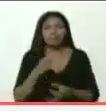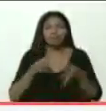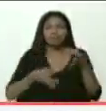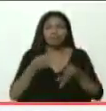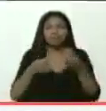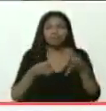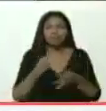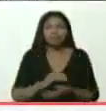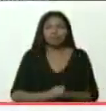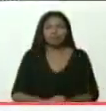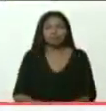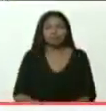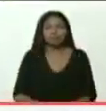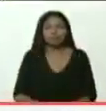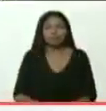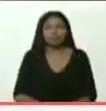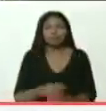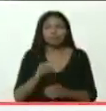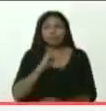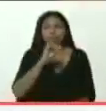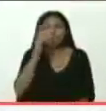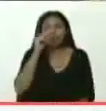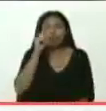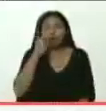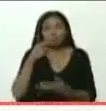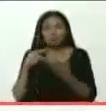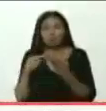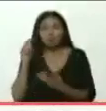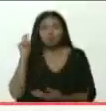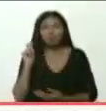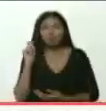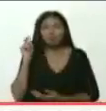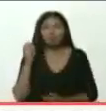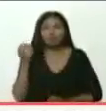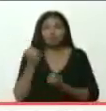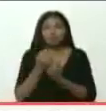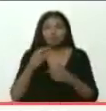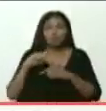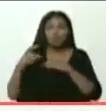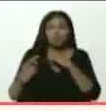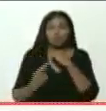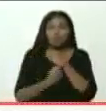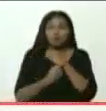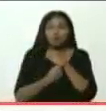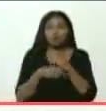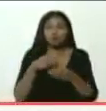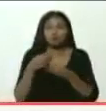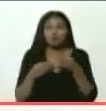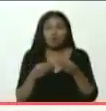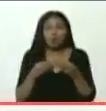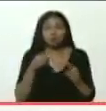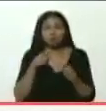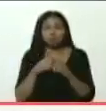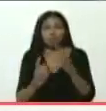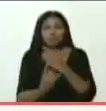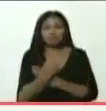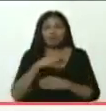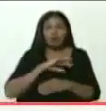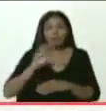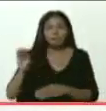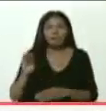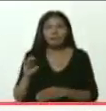Supremo de Justicia. Tanto Zambrano como los otros diputados que apoyaron a Guaidó incurrieron en delitos de traición a la